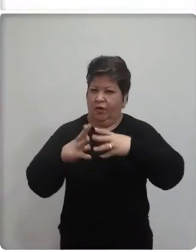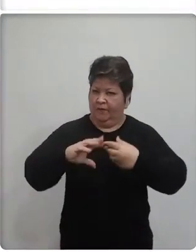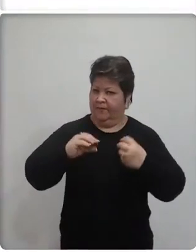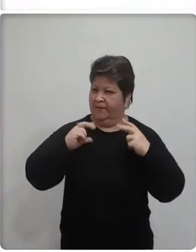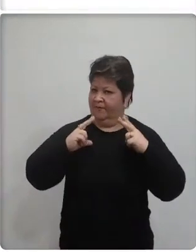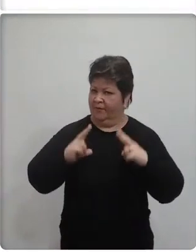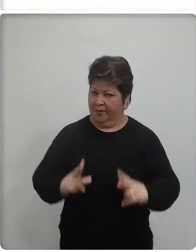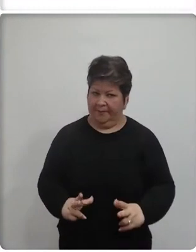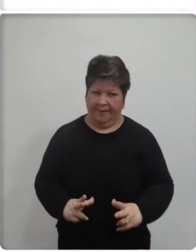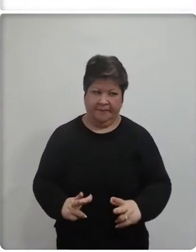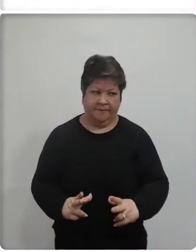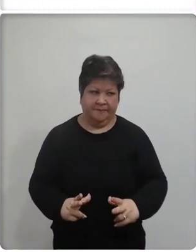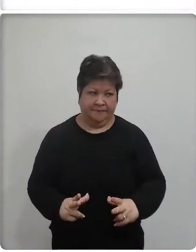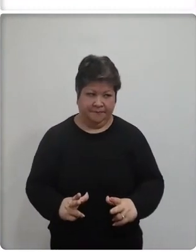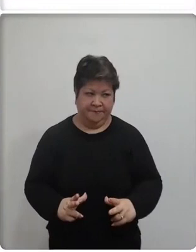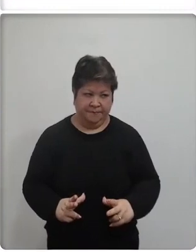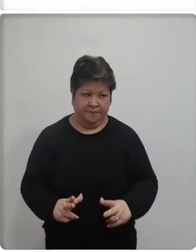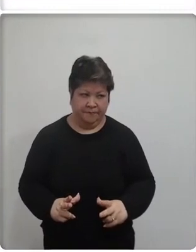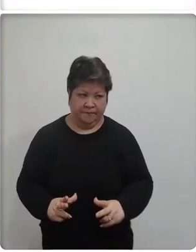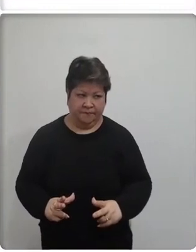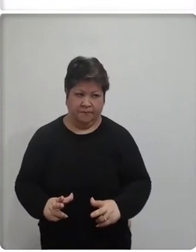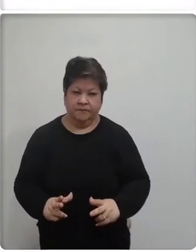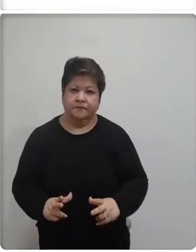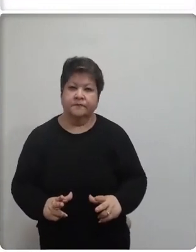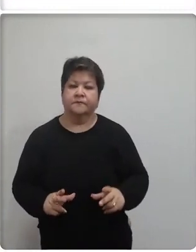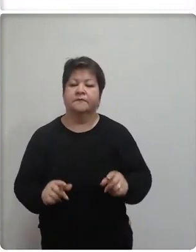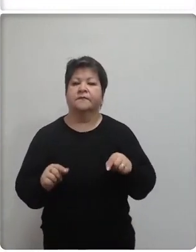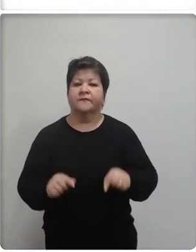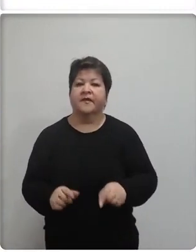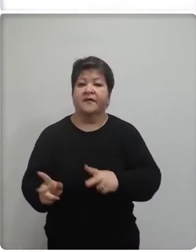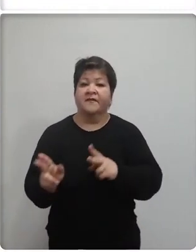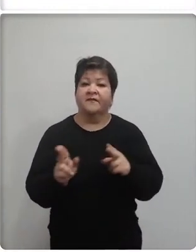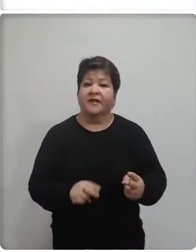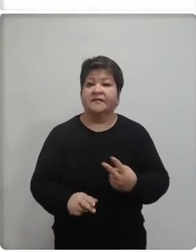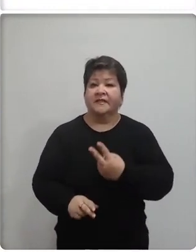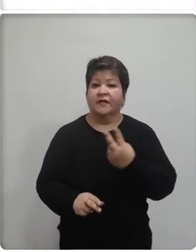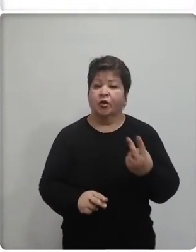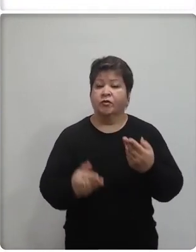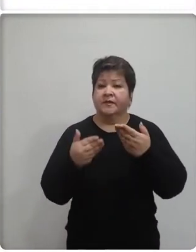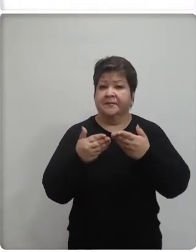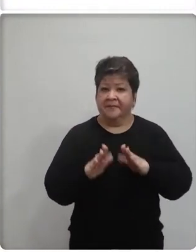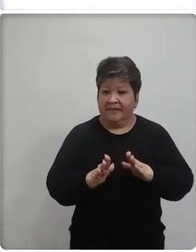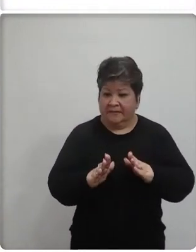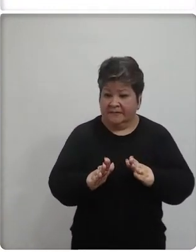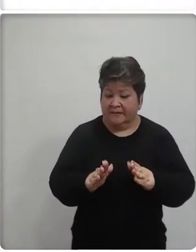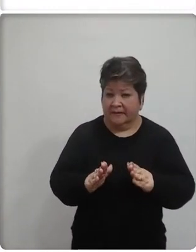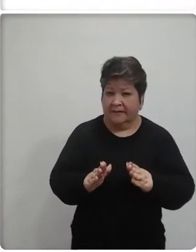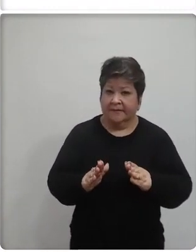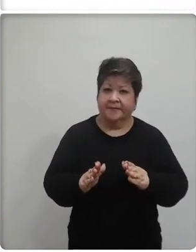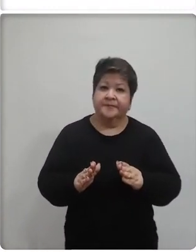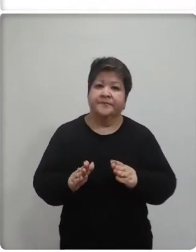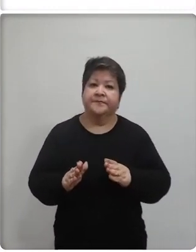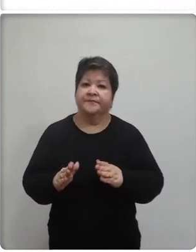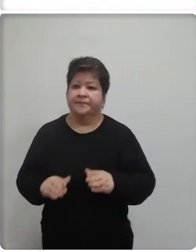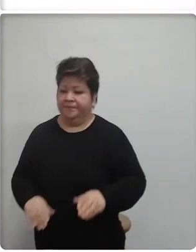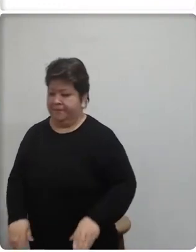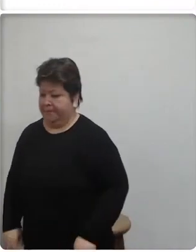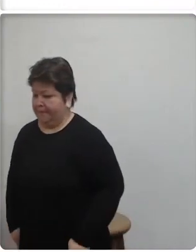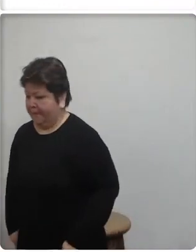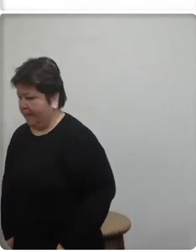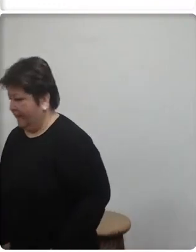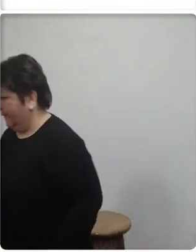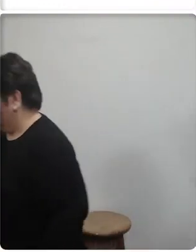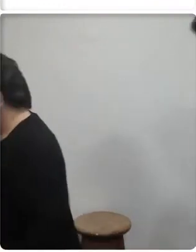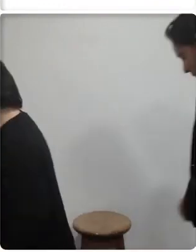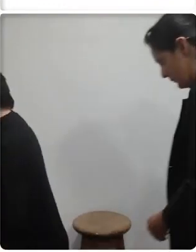tenga alguna idea. La fase 2, que es lo que estaría para comenzar, bueno, formalmente ya inició, es el desarrollo